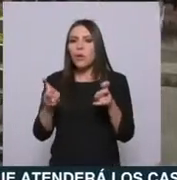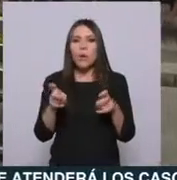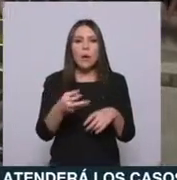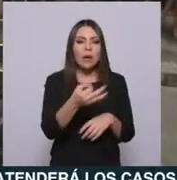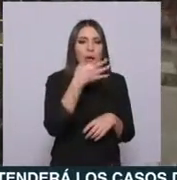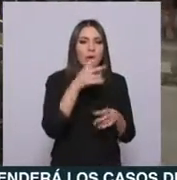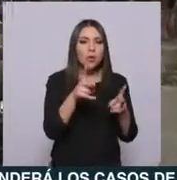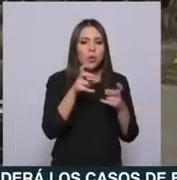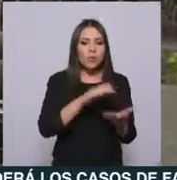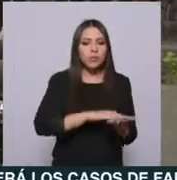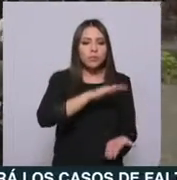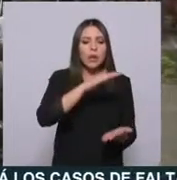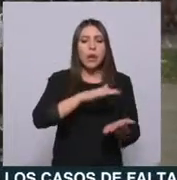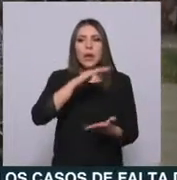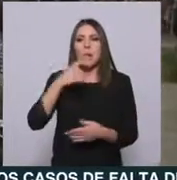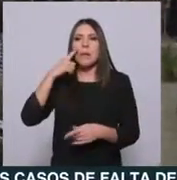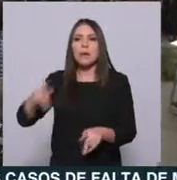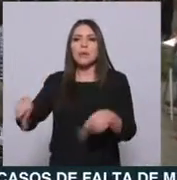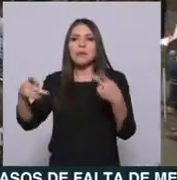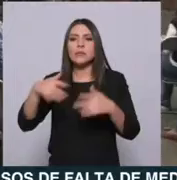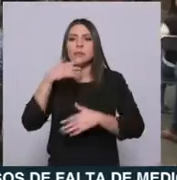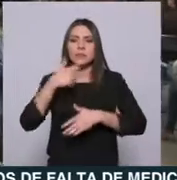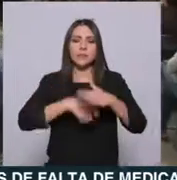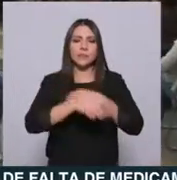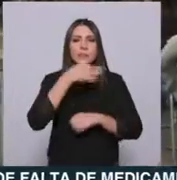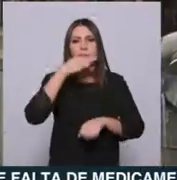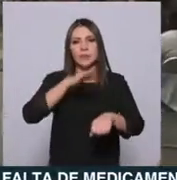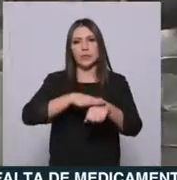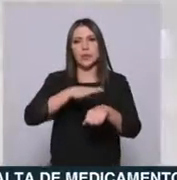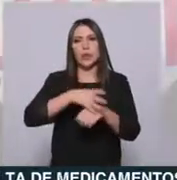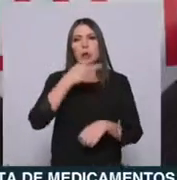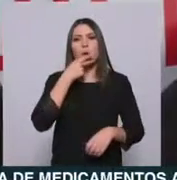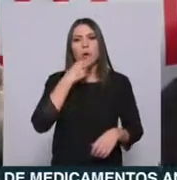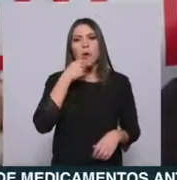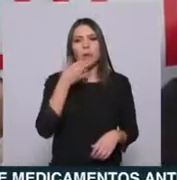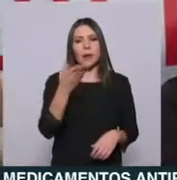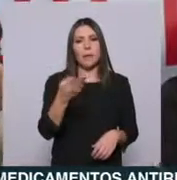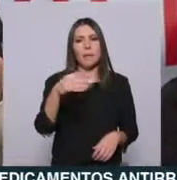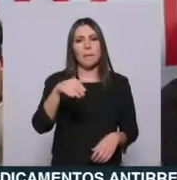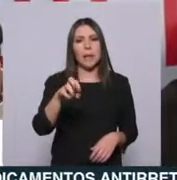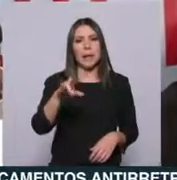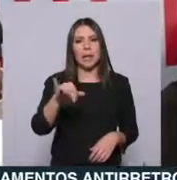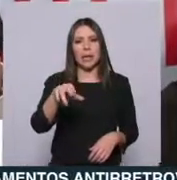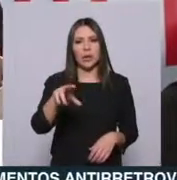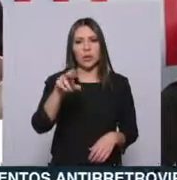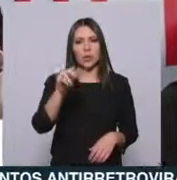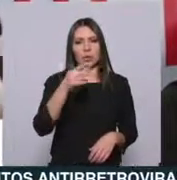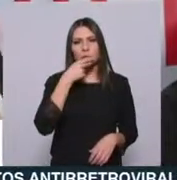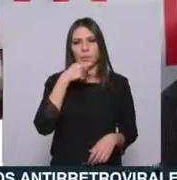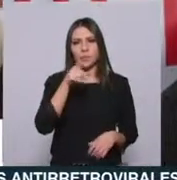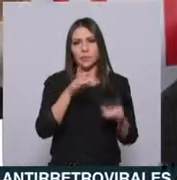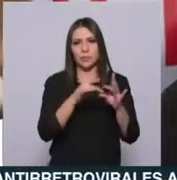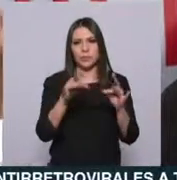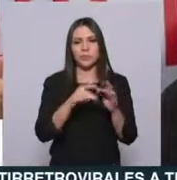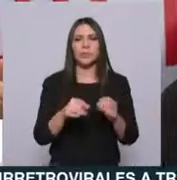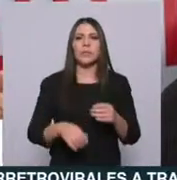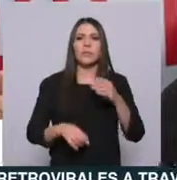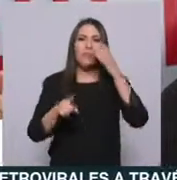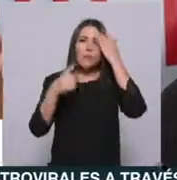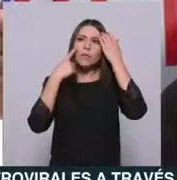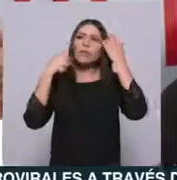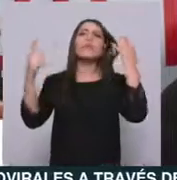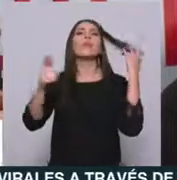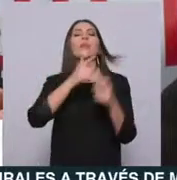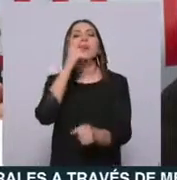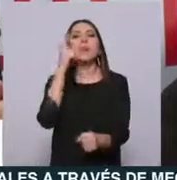propios, indicó Mauricio Merino, presidente nacional de Nosotros. Se detectó, en efecto, que el dinero transferido